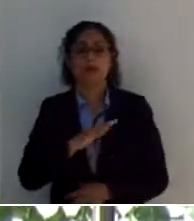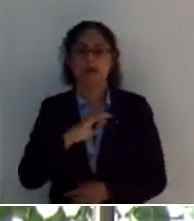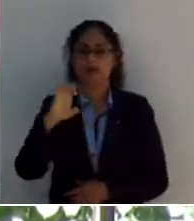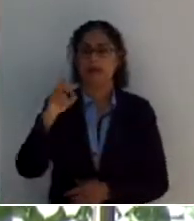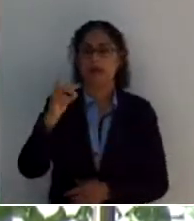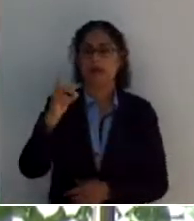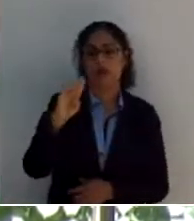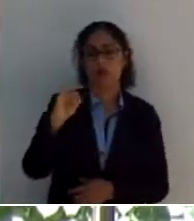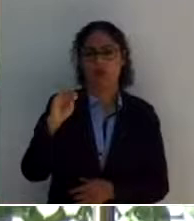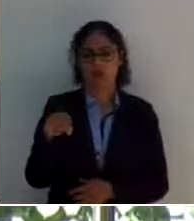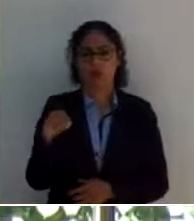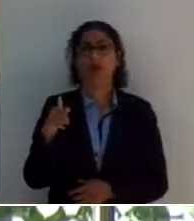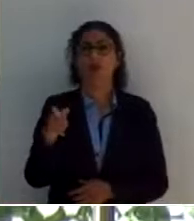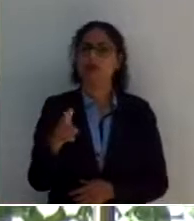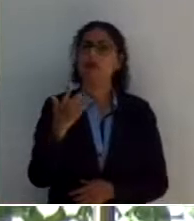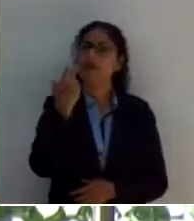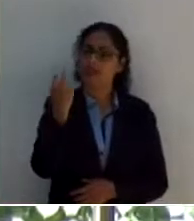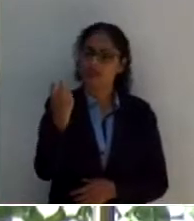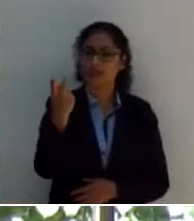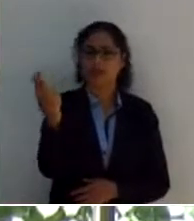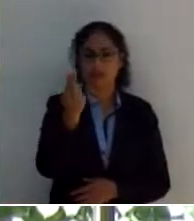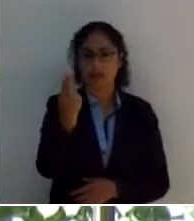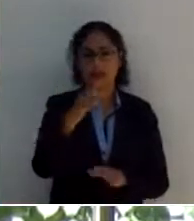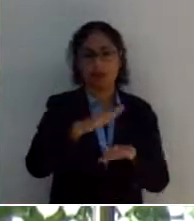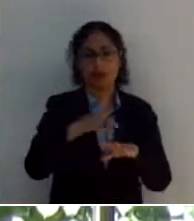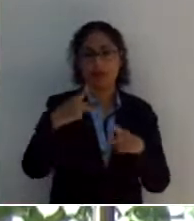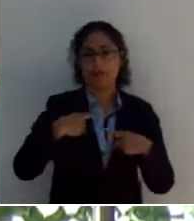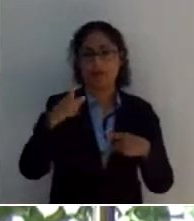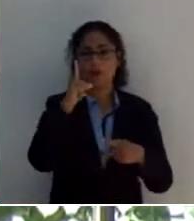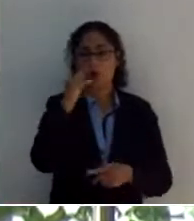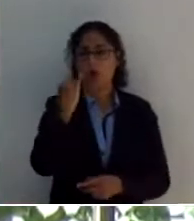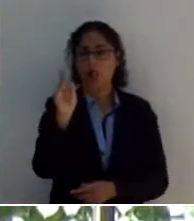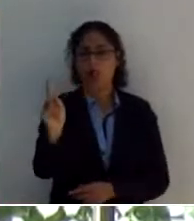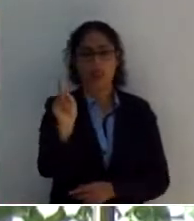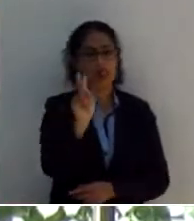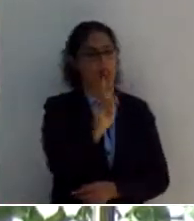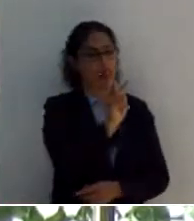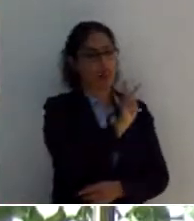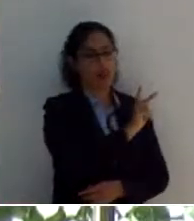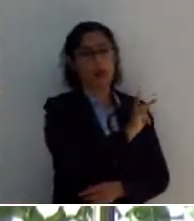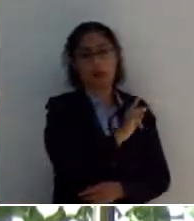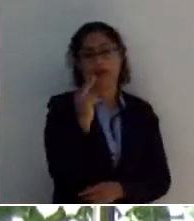Edwin, así queremos elementos como tú en la